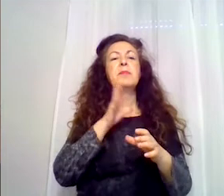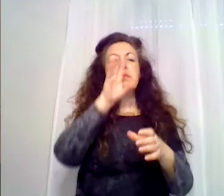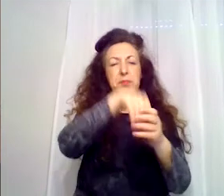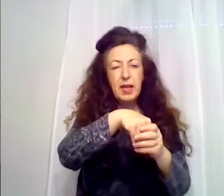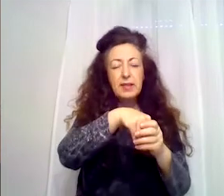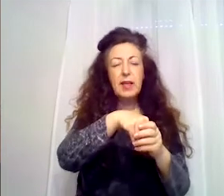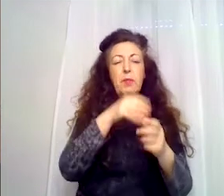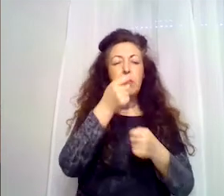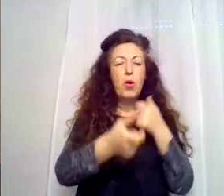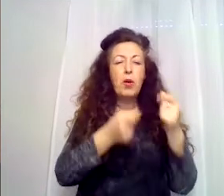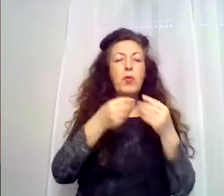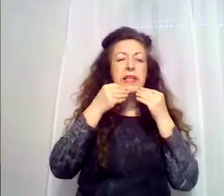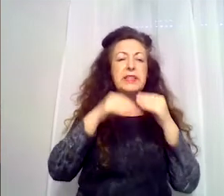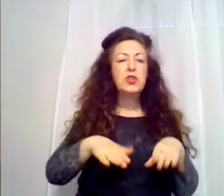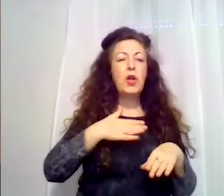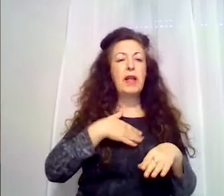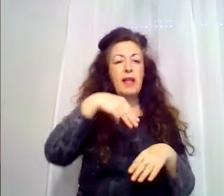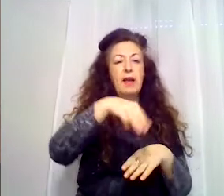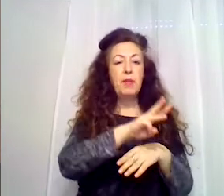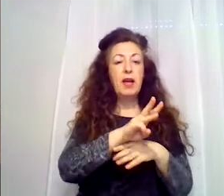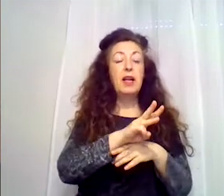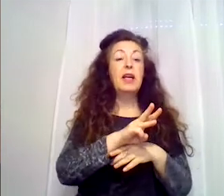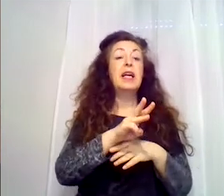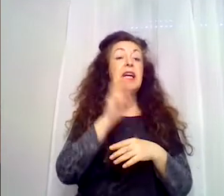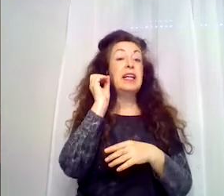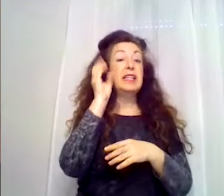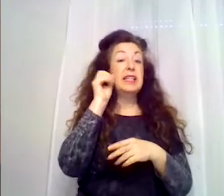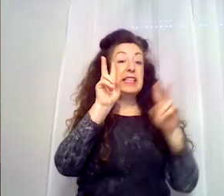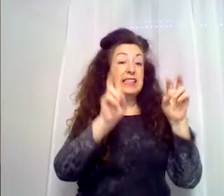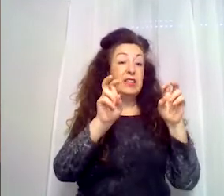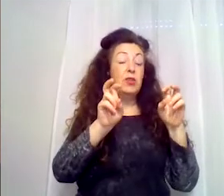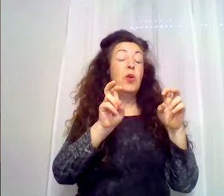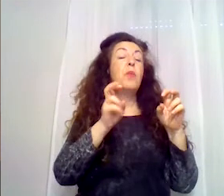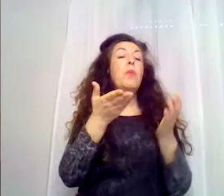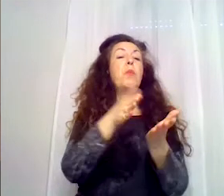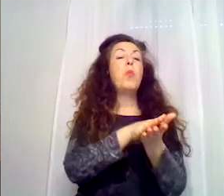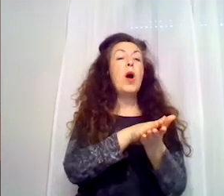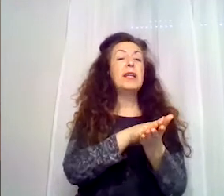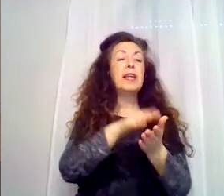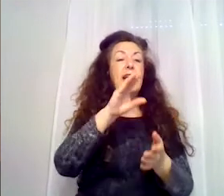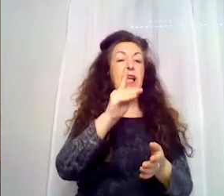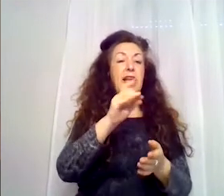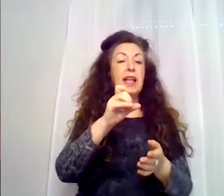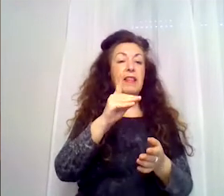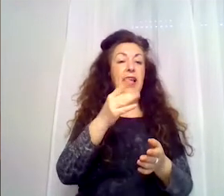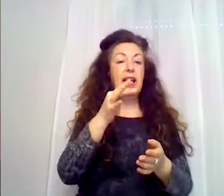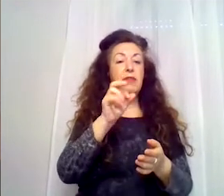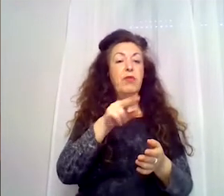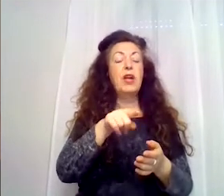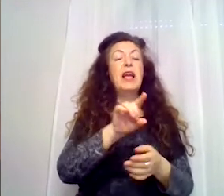más en todos estos flecos, como comentaba ahora Javier, de la historia menos conocida de Christopher